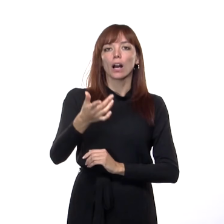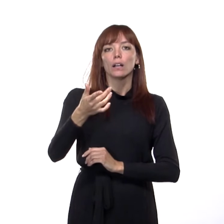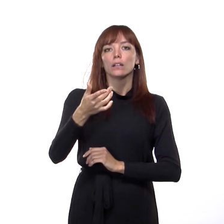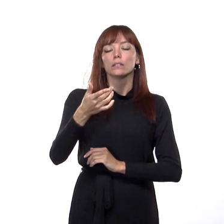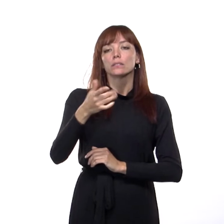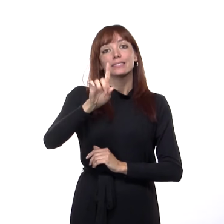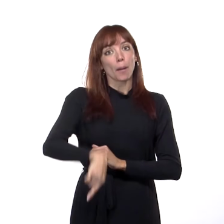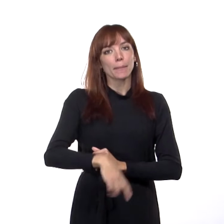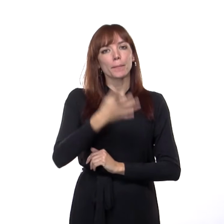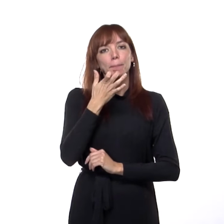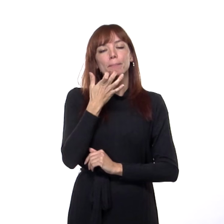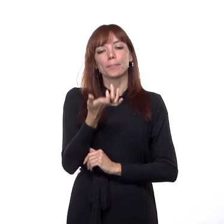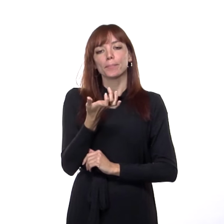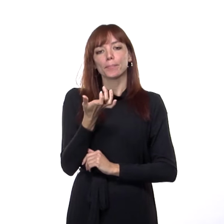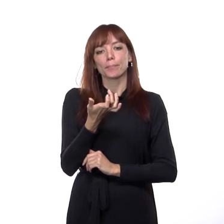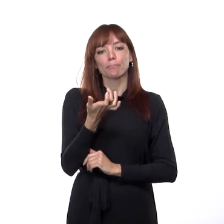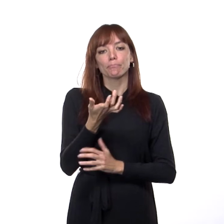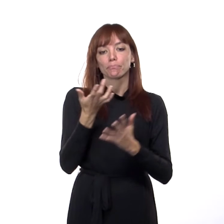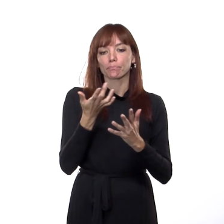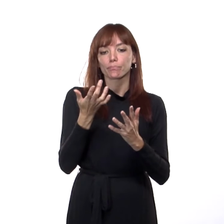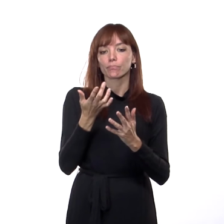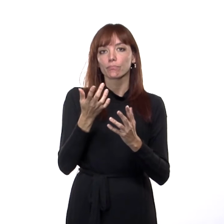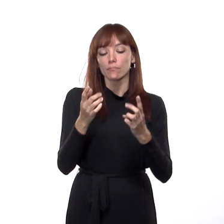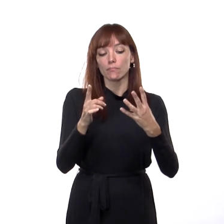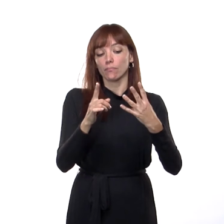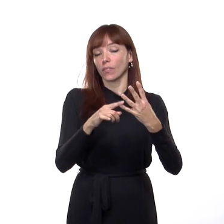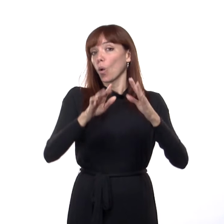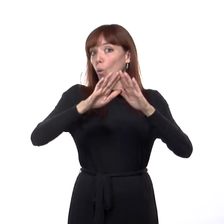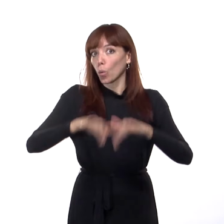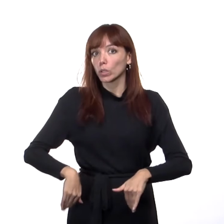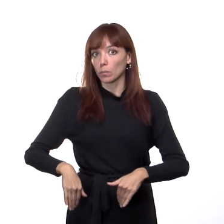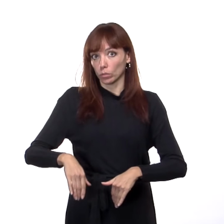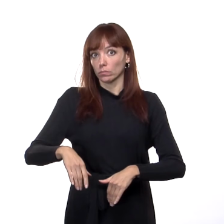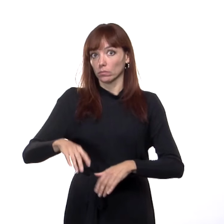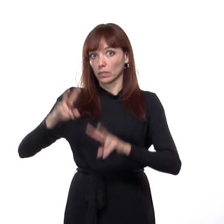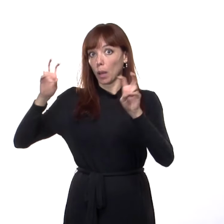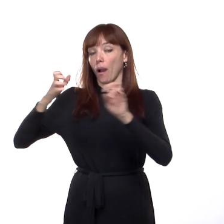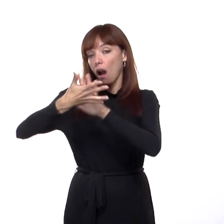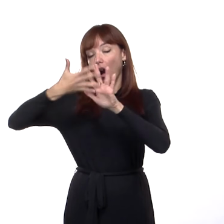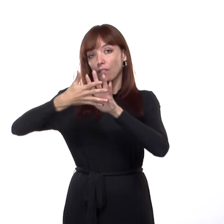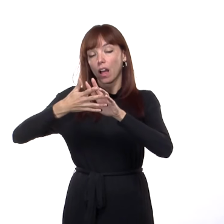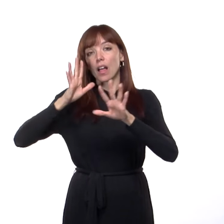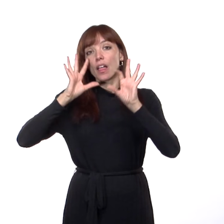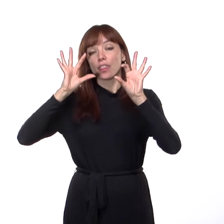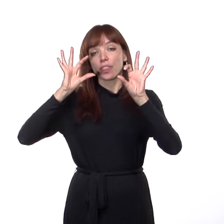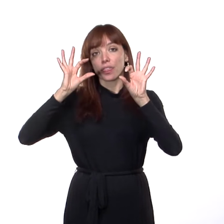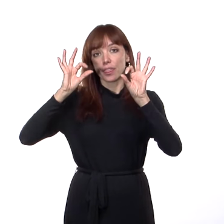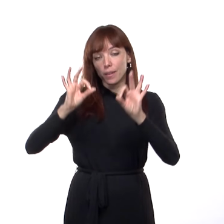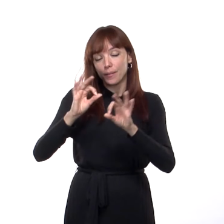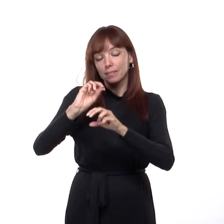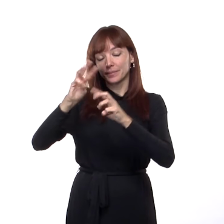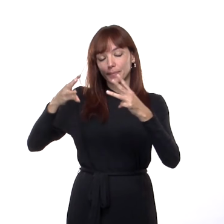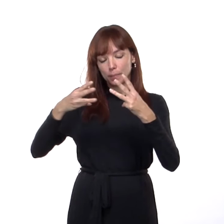incluso en el siguiente pilar que voy a hablar que es el tema de la ciberseguridad bueno pues esta información